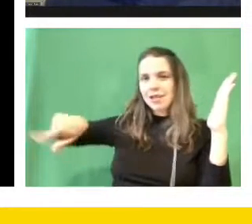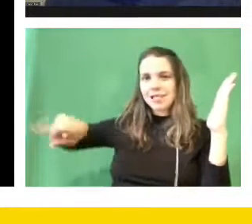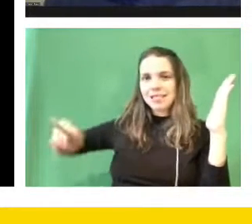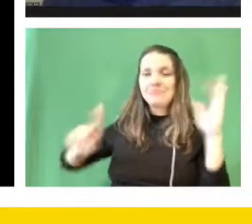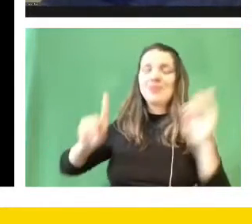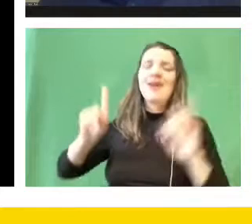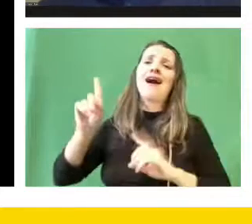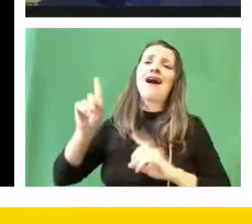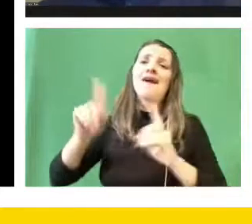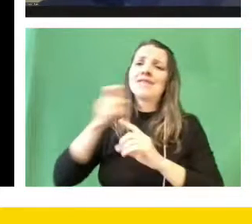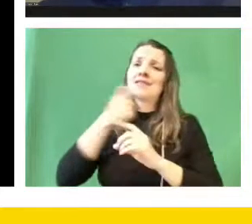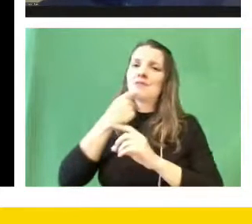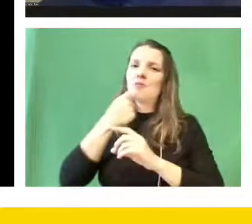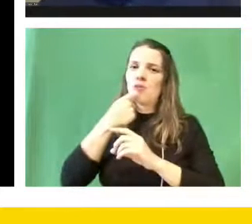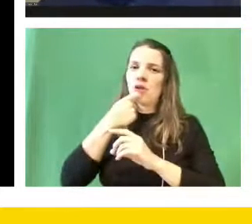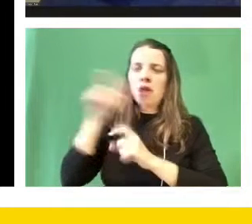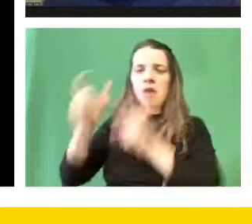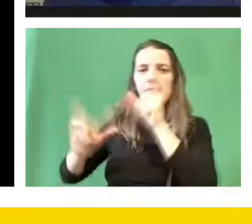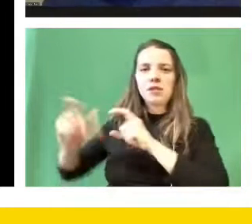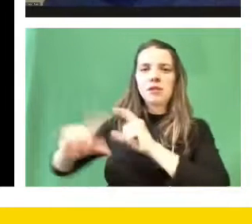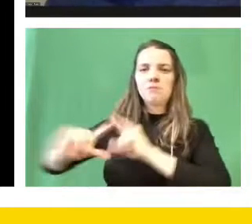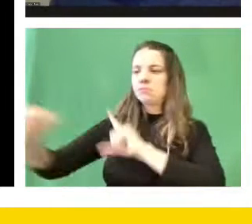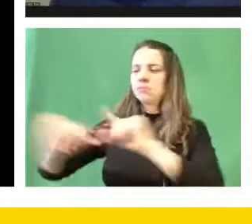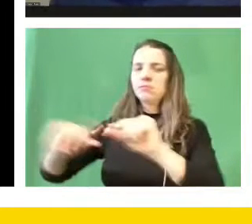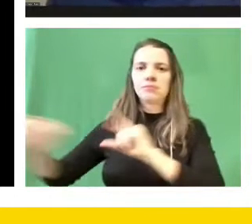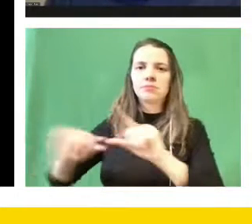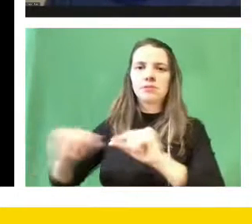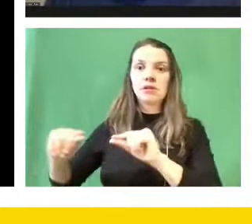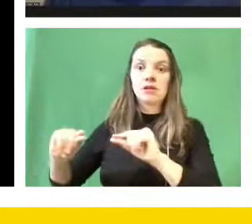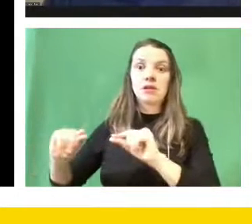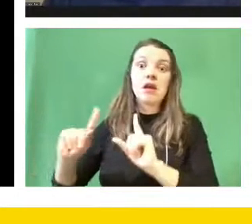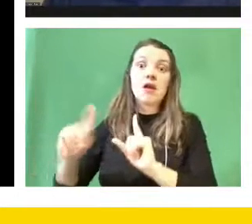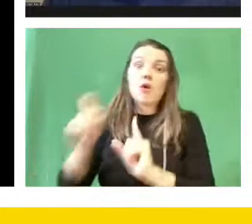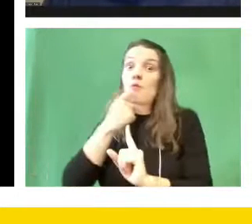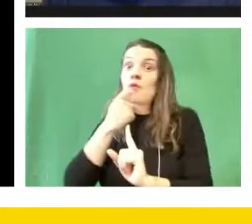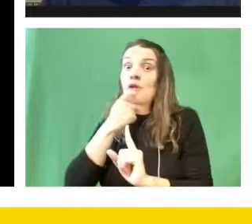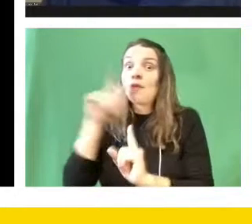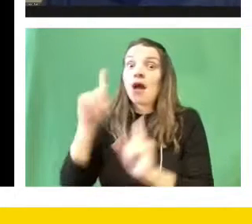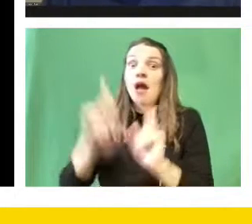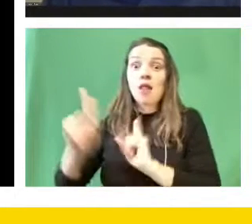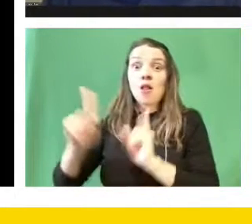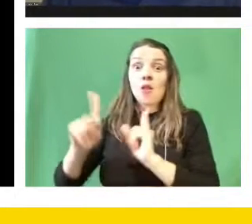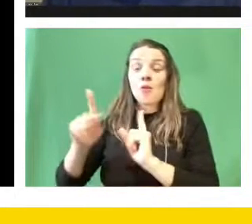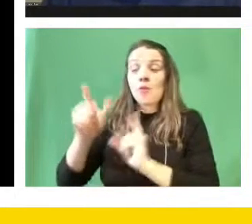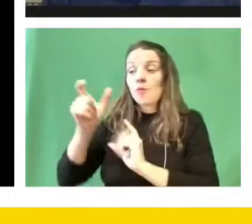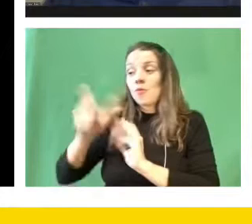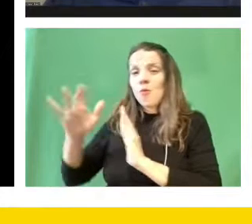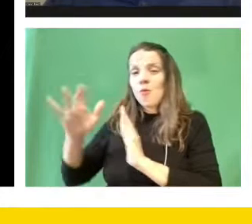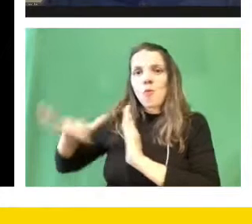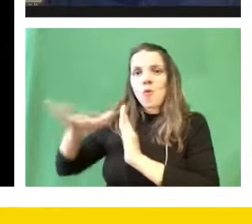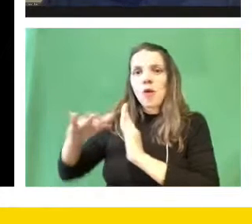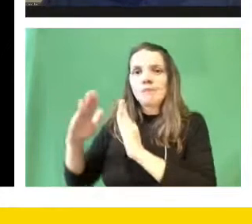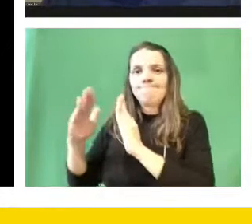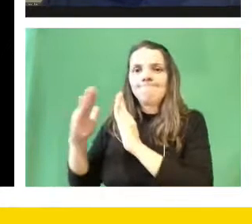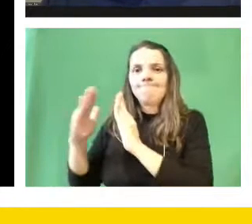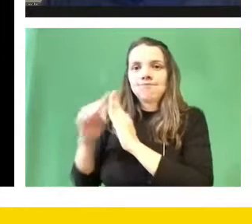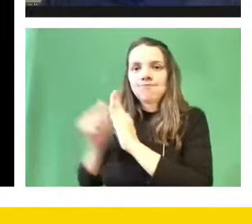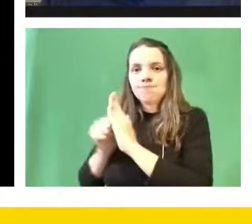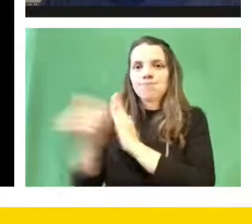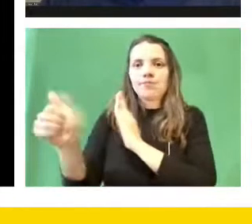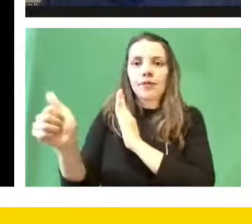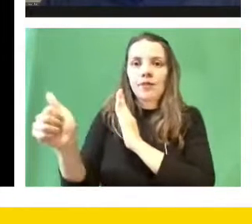en el fondo no debo salir del lugar donde estoy, sino que debo quedarme. Pero eso no teníamos instrumento que